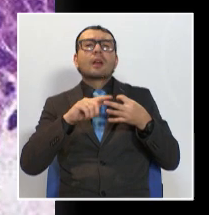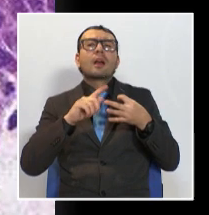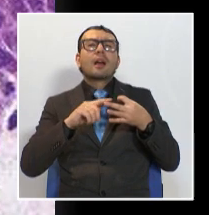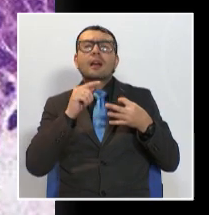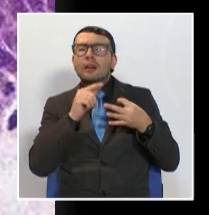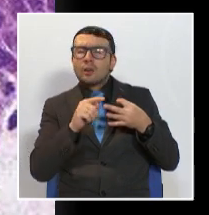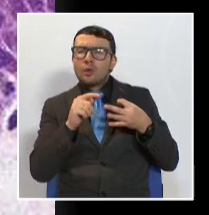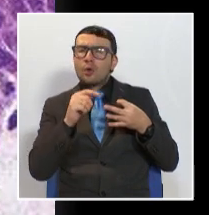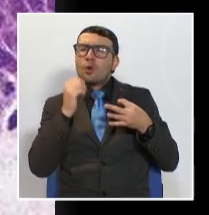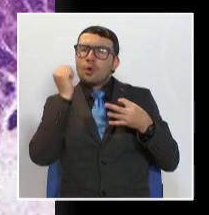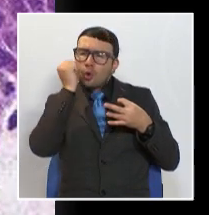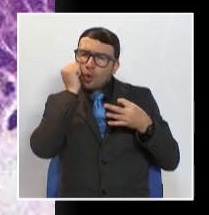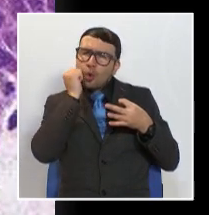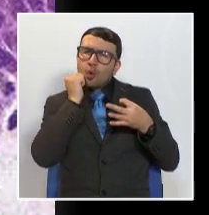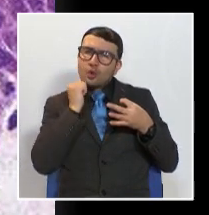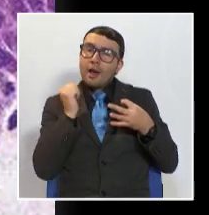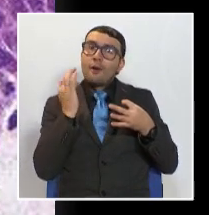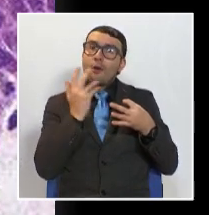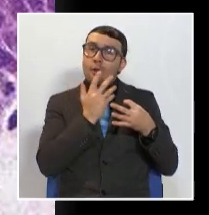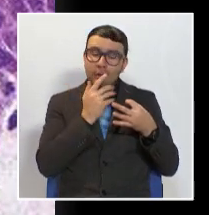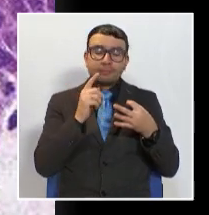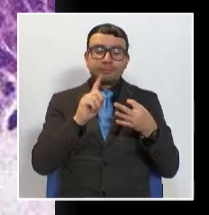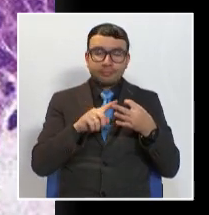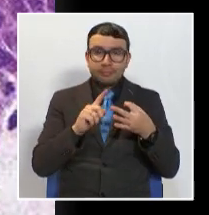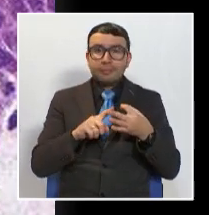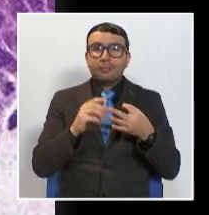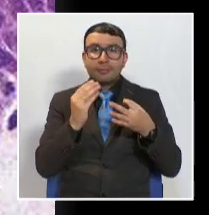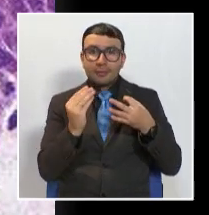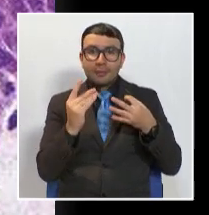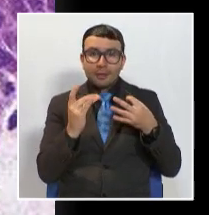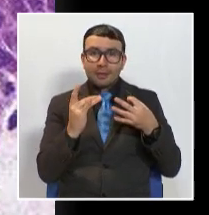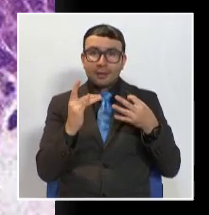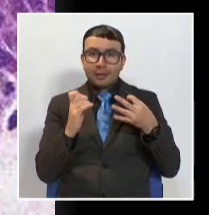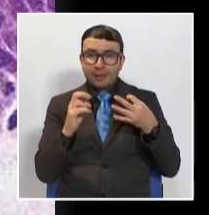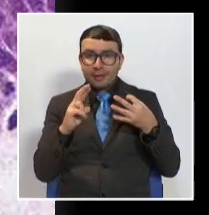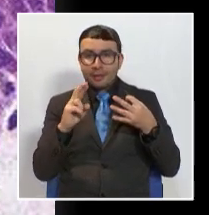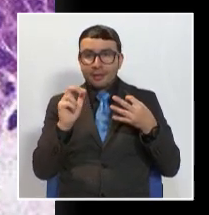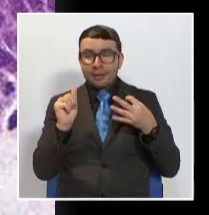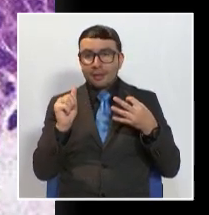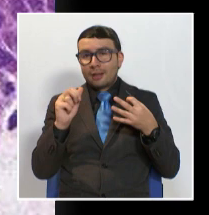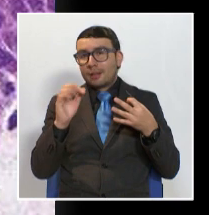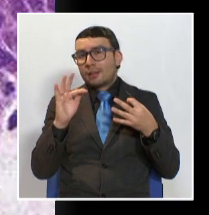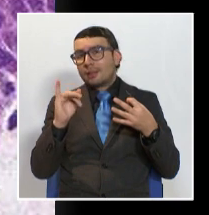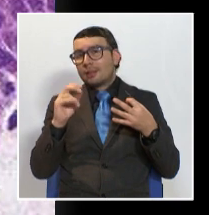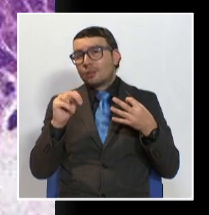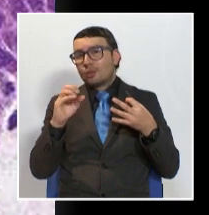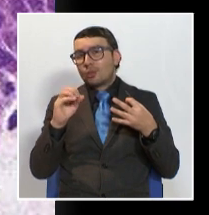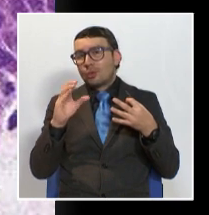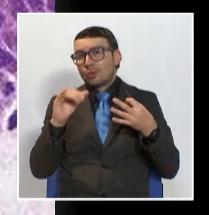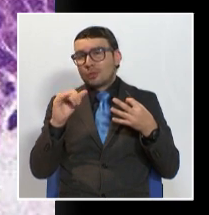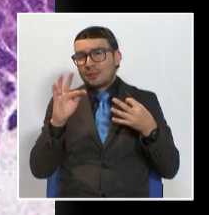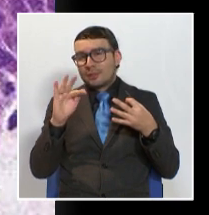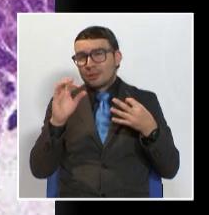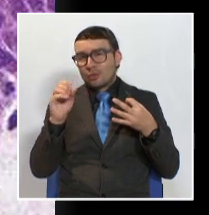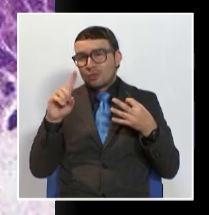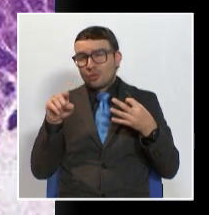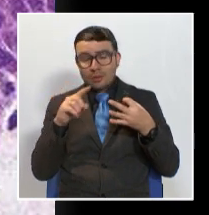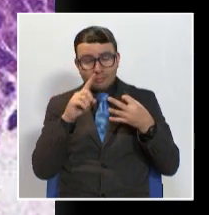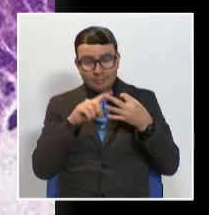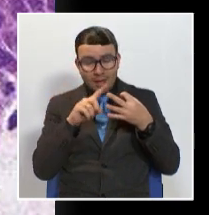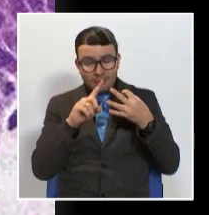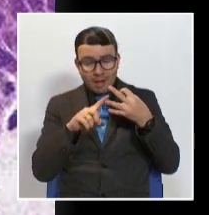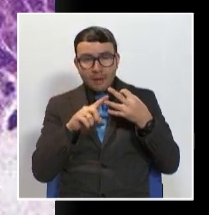más rosado, es donde están ya los queratinocitos sin núcleo, digamos los corneocitos, que son las células que descaman. Esa